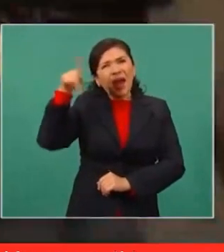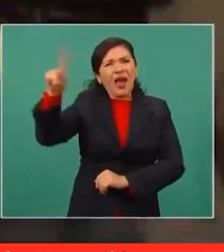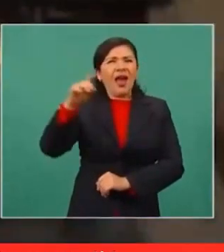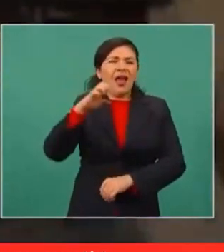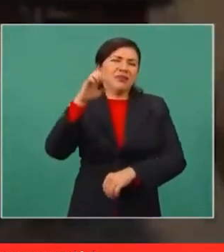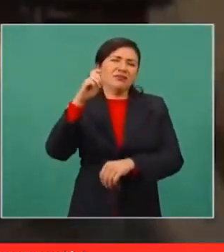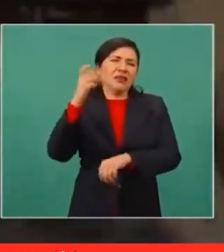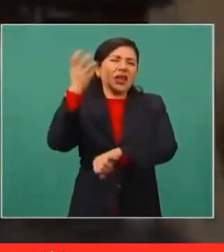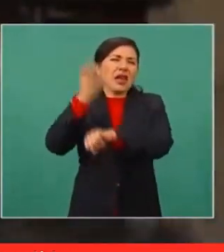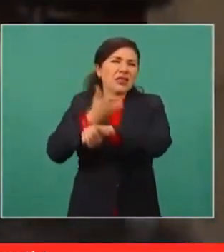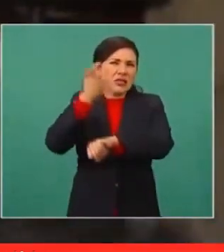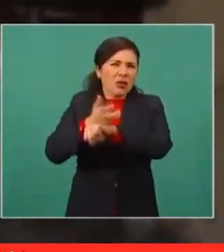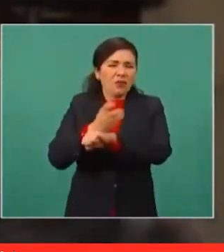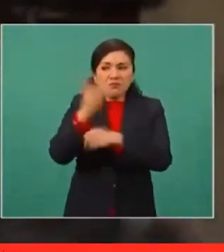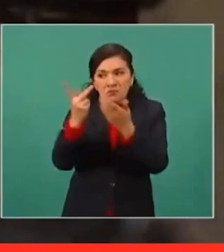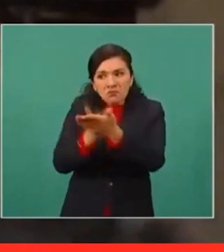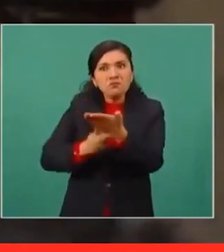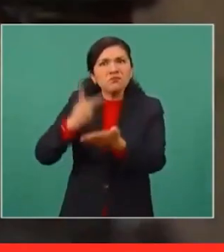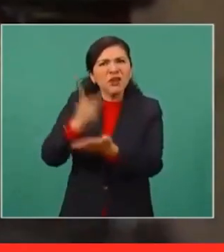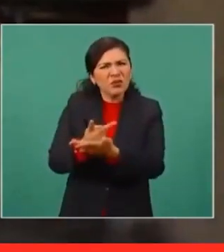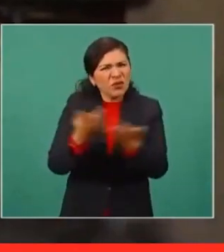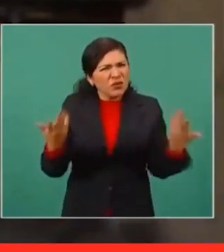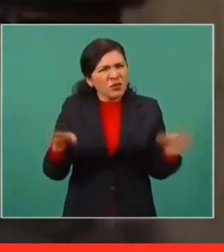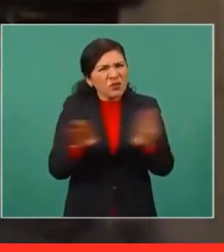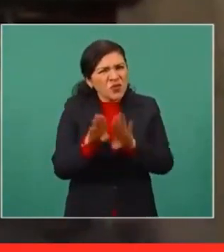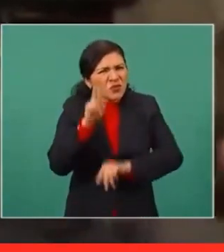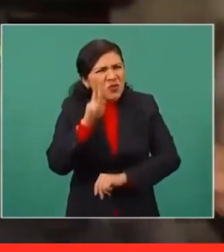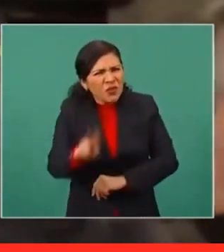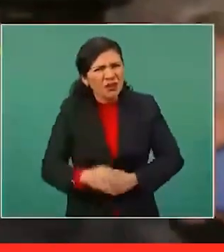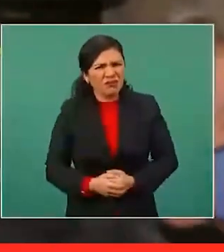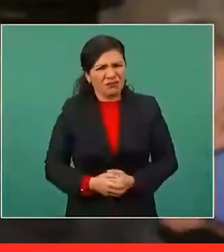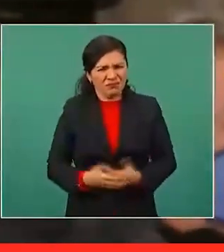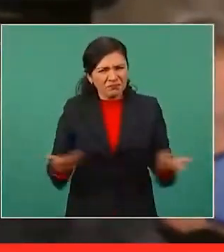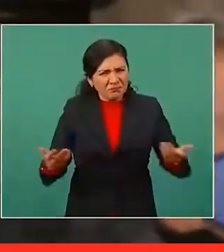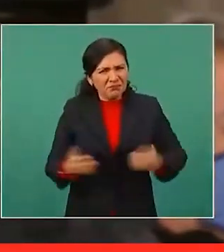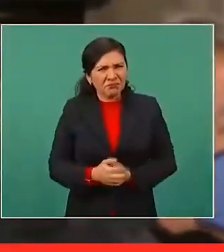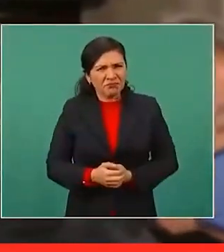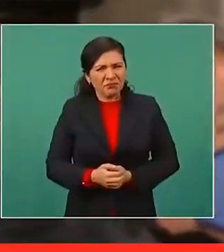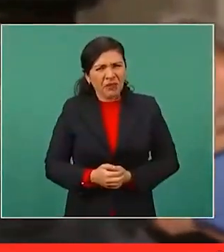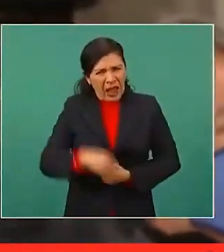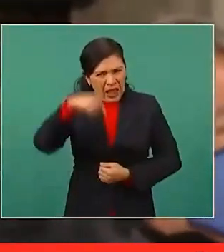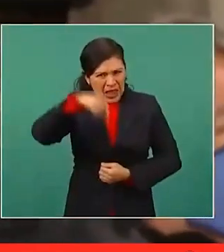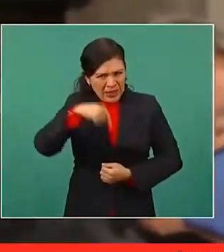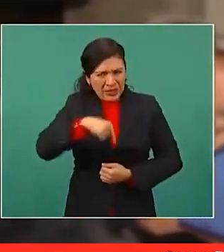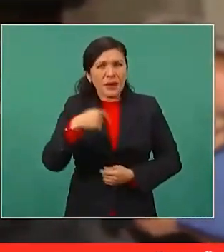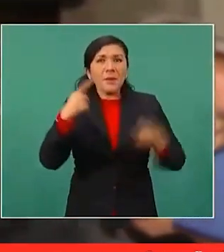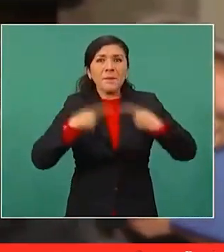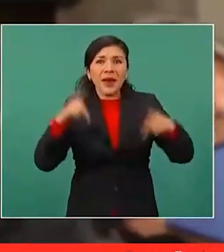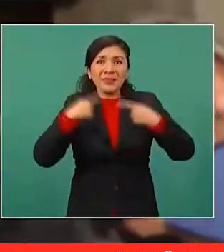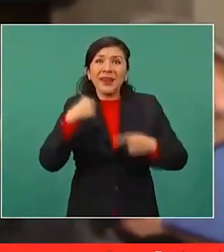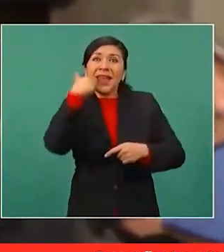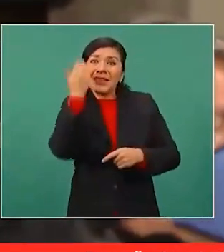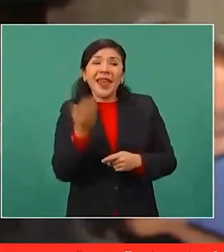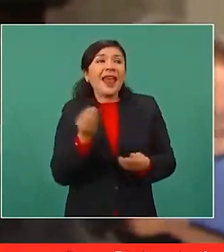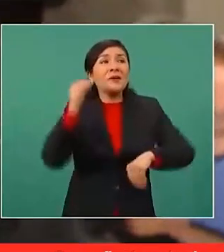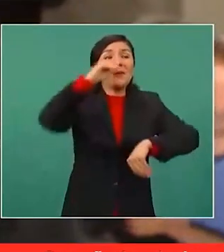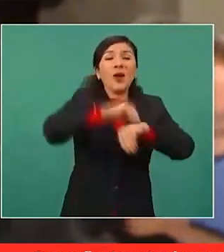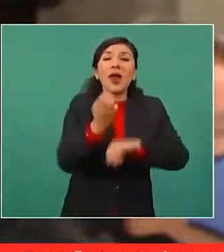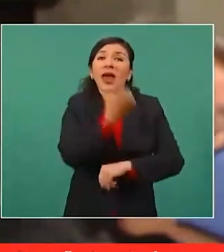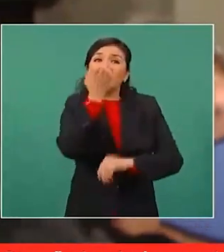parece una incongruencia que mientras se está negando lugares a jóvenes aspirantes a la UNAM con el